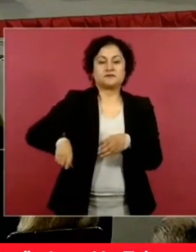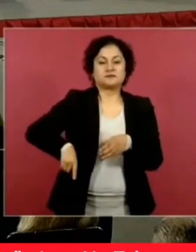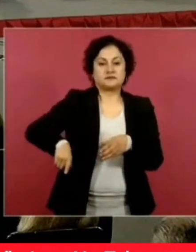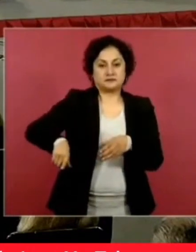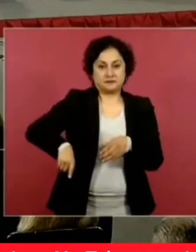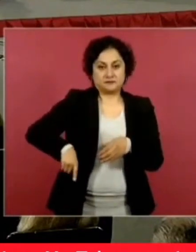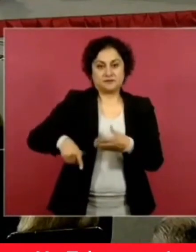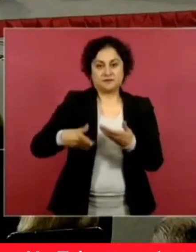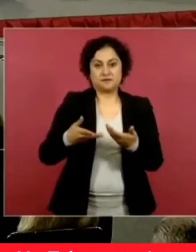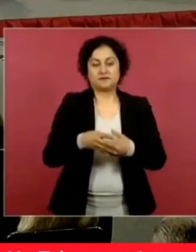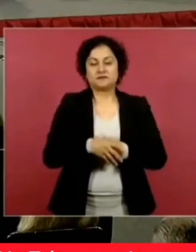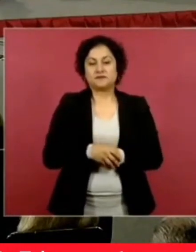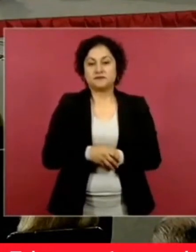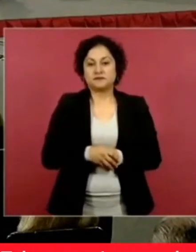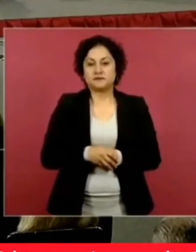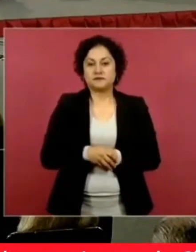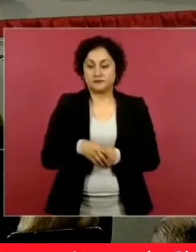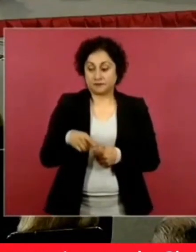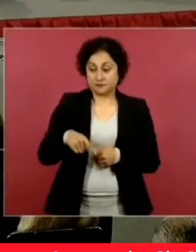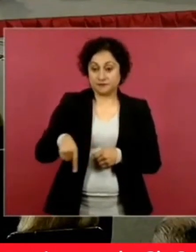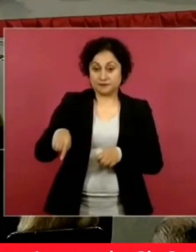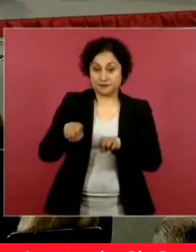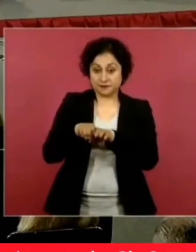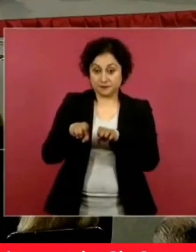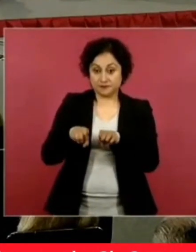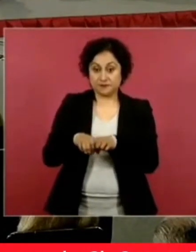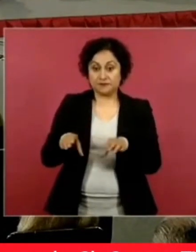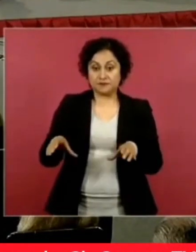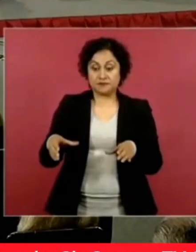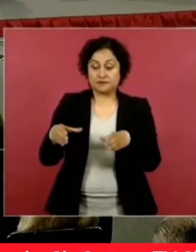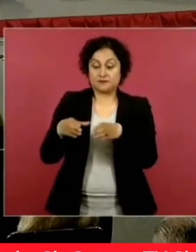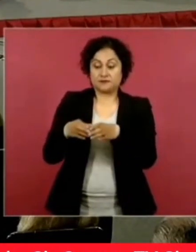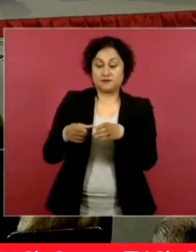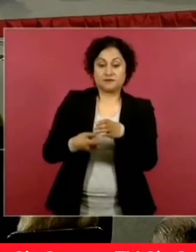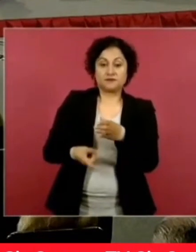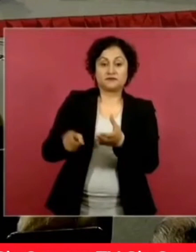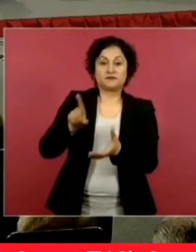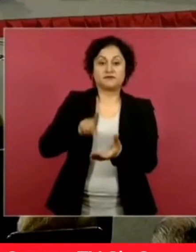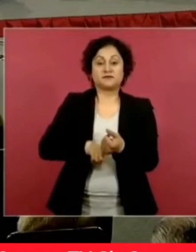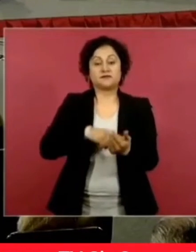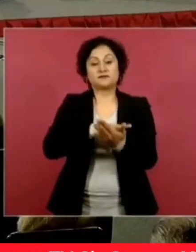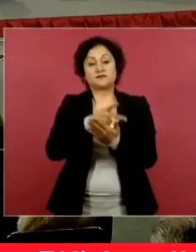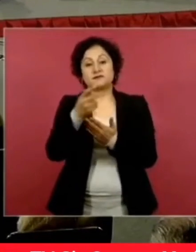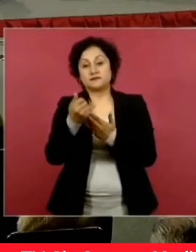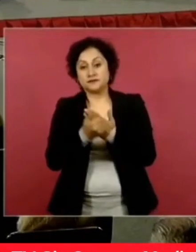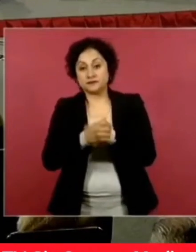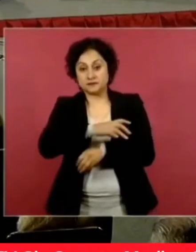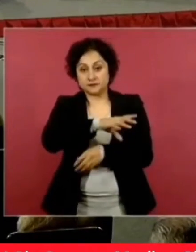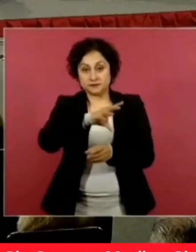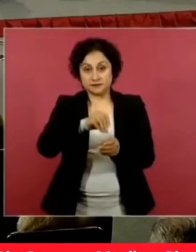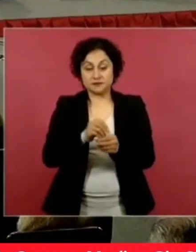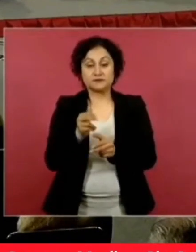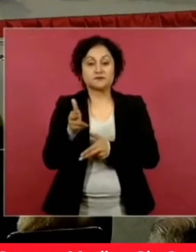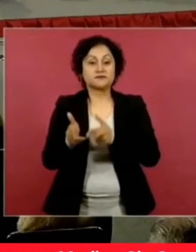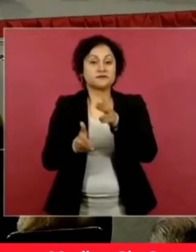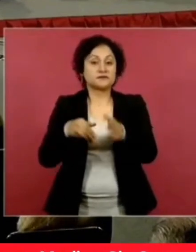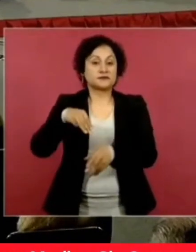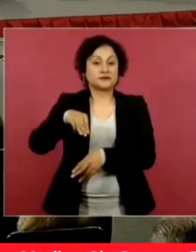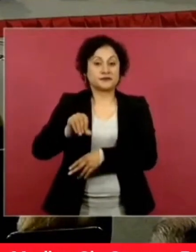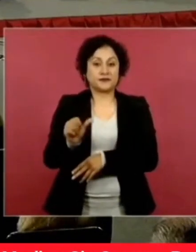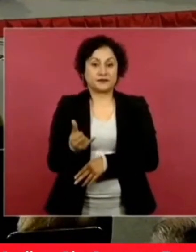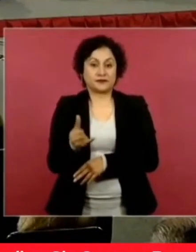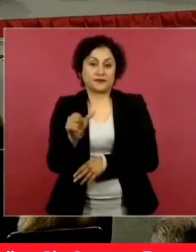este grupo que impulsa es el proyecto integral de maya que no es sólo un